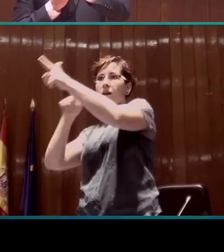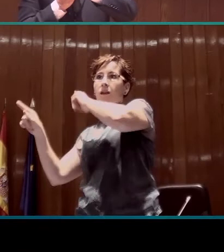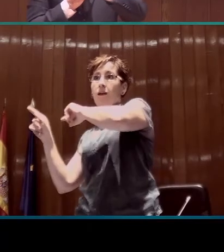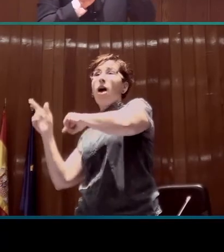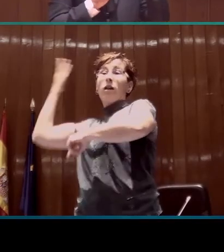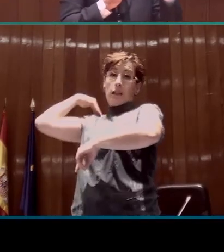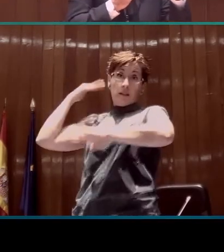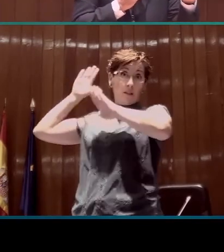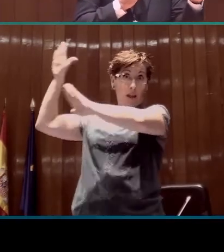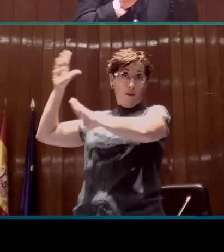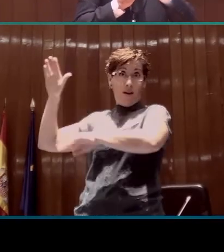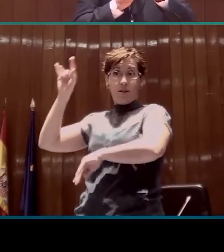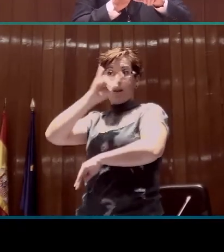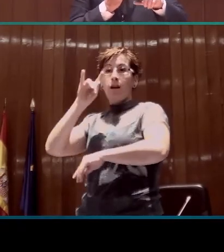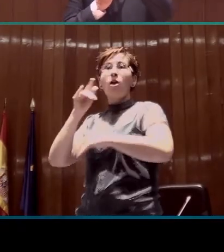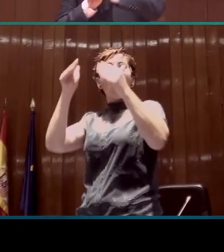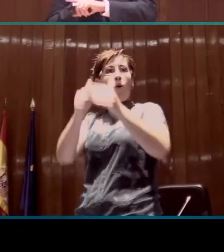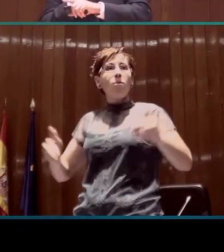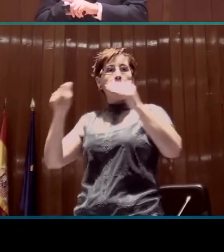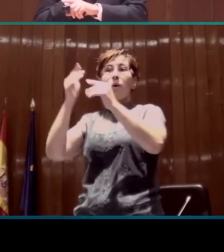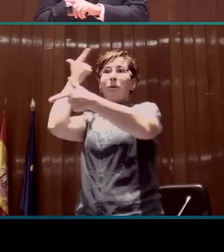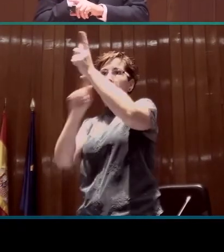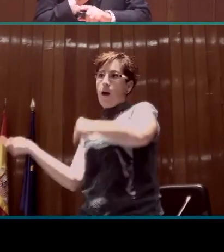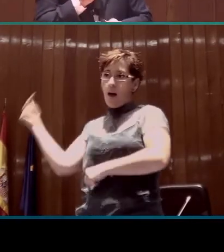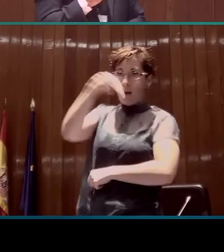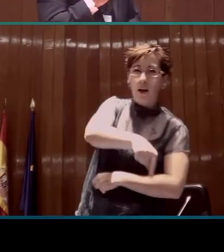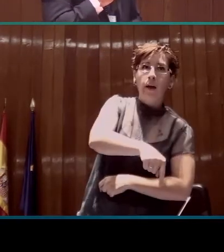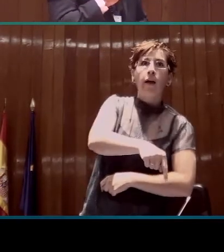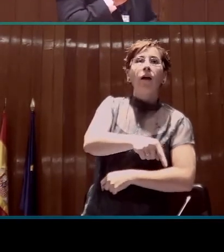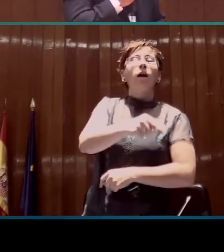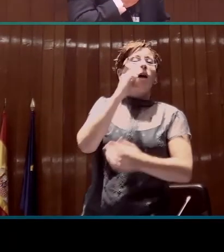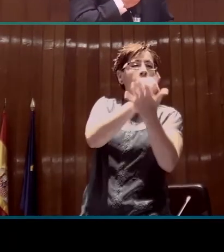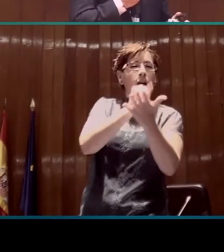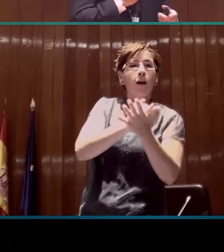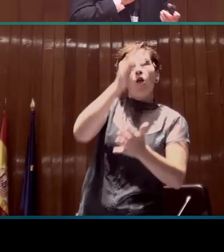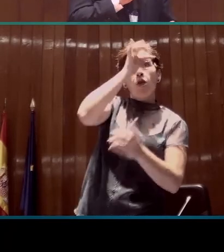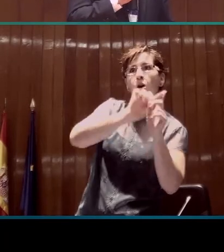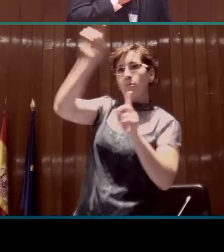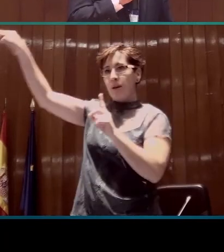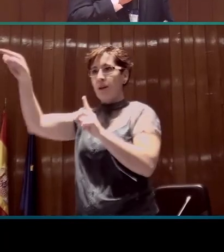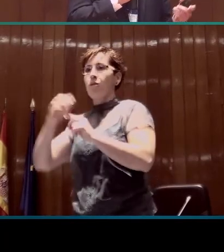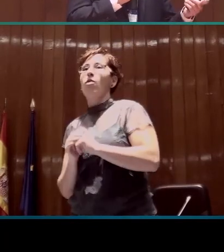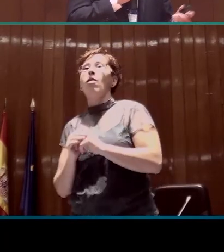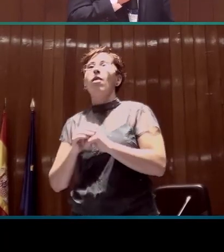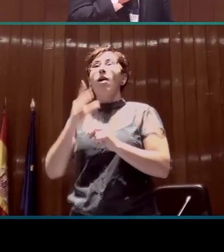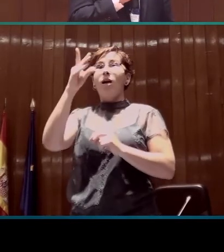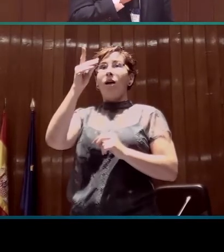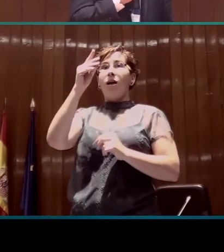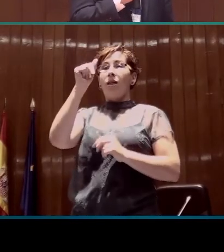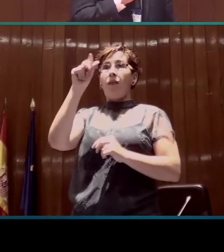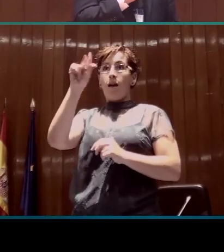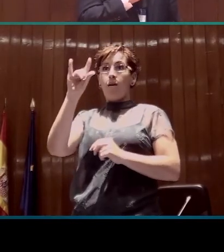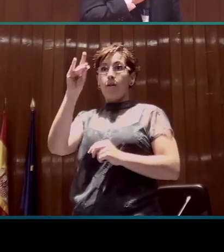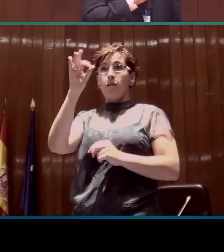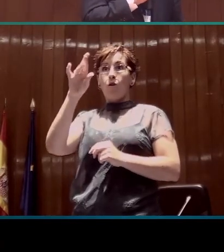Canarias, viajaban los jueves, hacían los experimentos y se volvían el domingo para allá. A David Corina, que es un investigador de lengua de